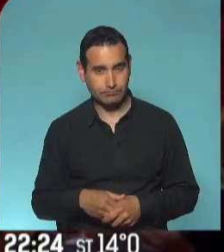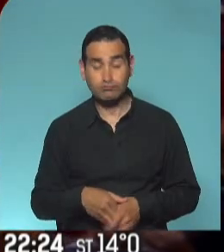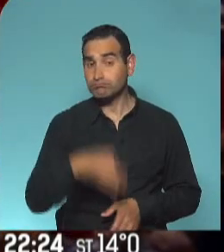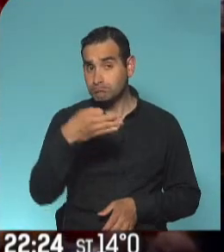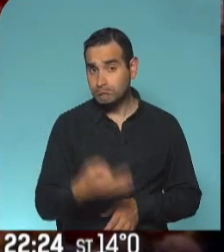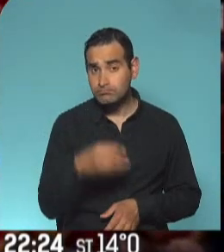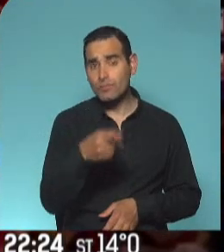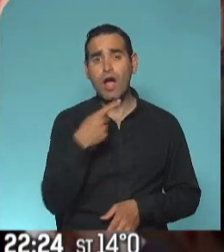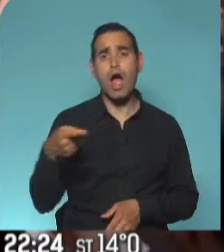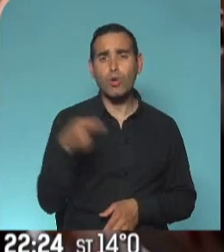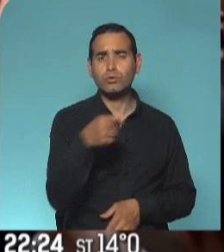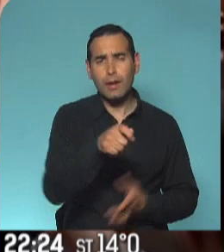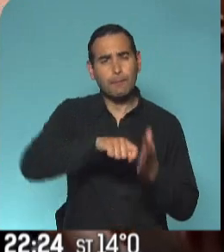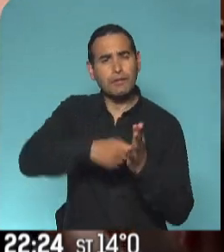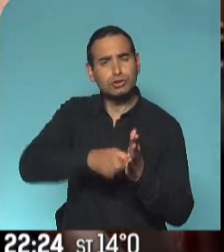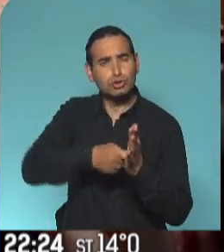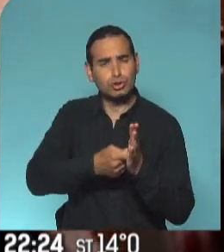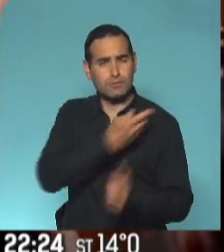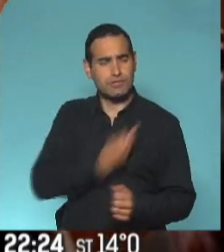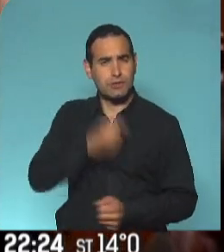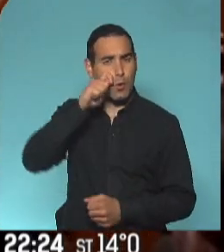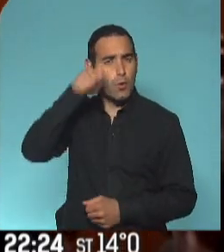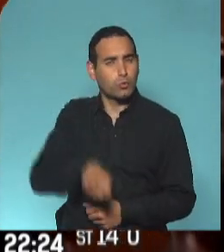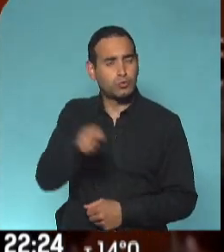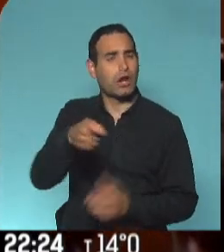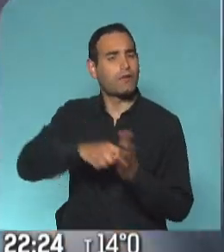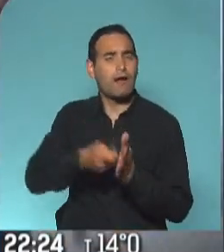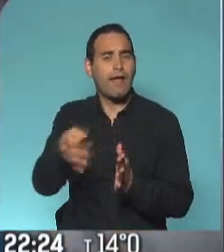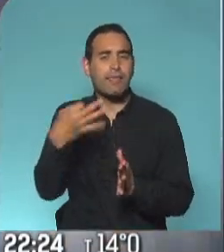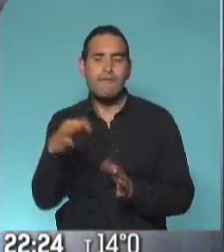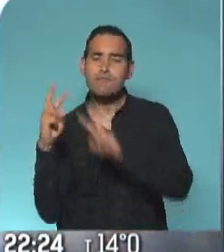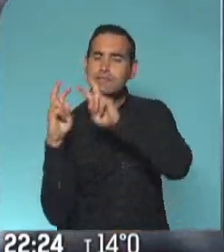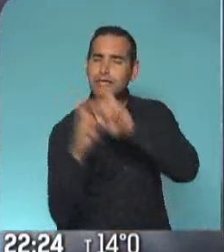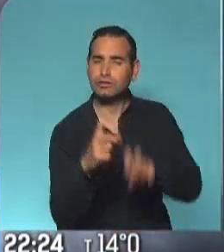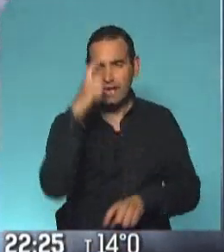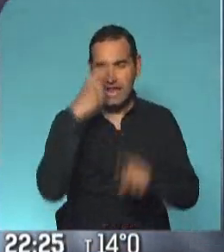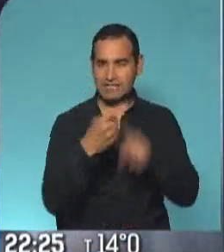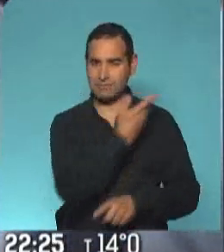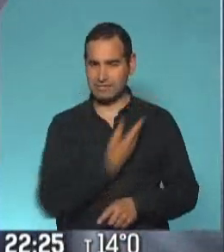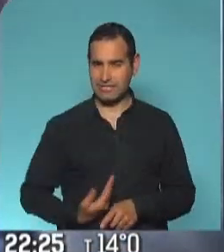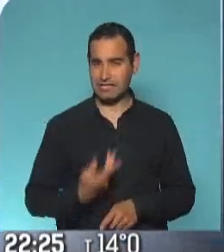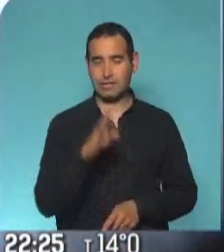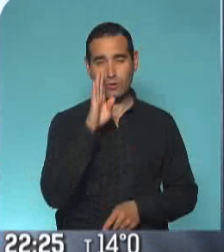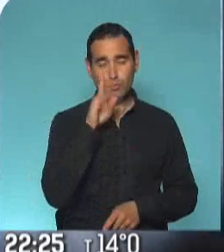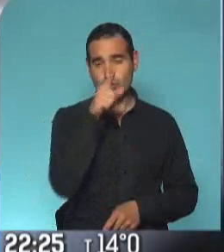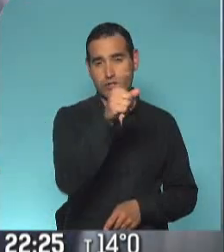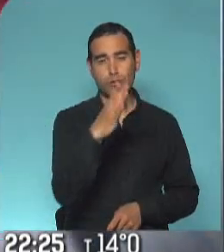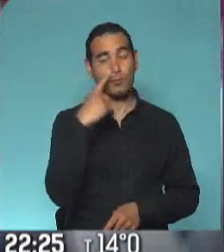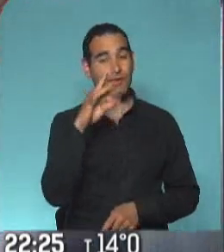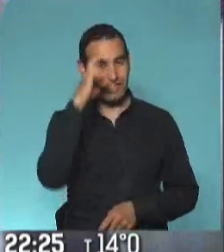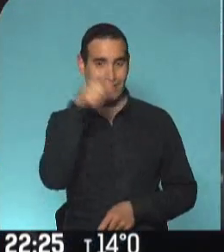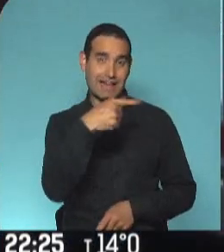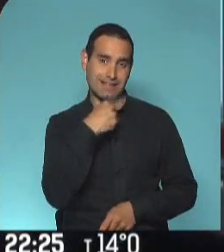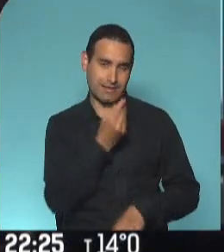Básicamente, lo acusó de presionar al mandatario ucraniano Volodymyr Zelensky para que investigue al ex vicepresidente estadounidense Joe Biden, el